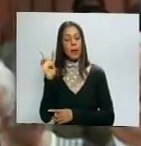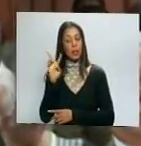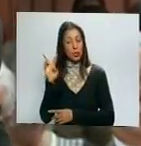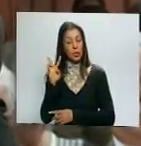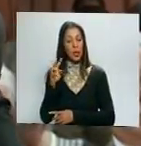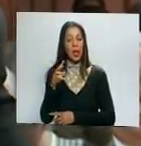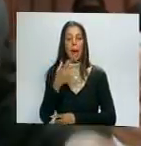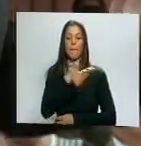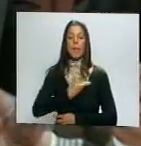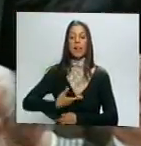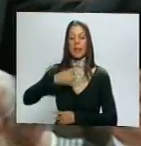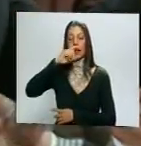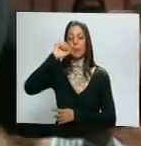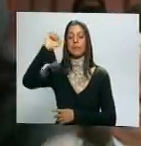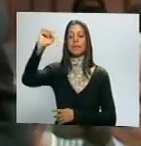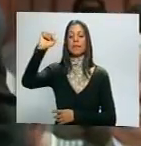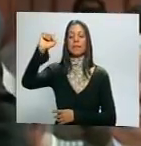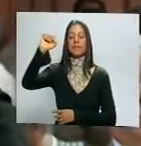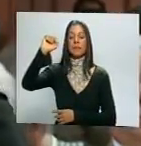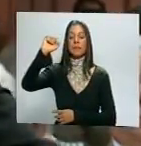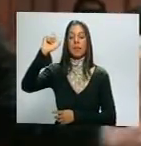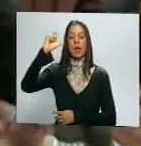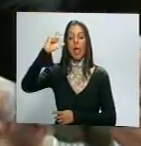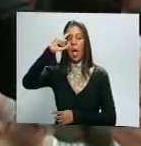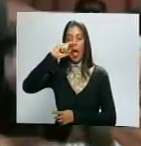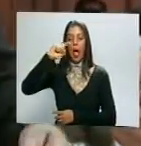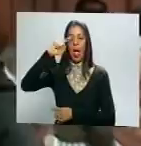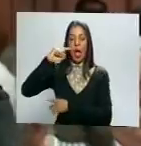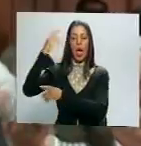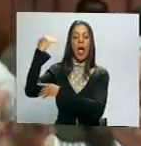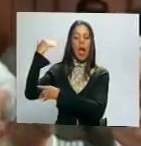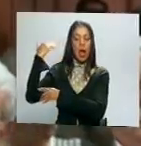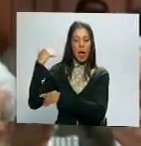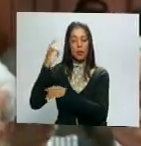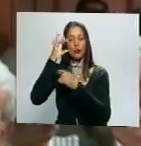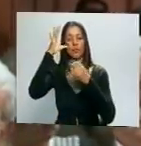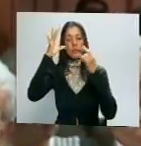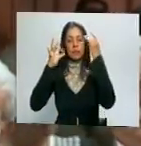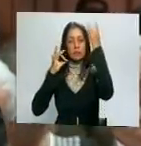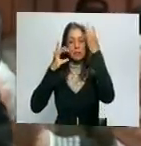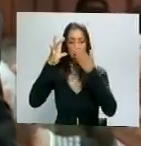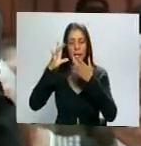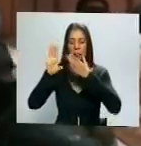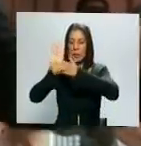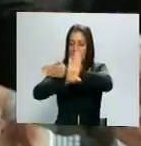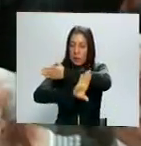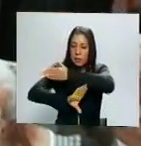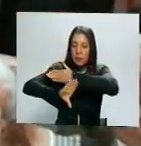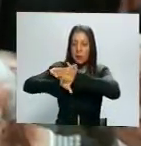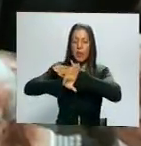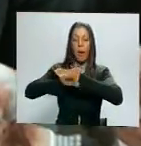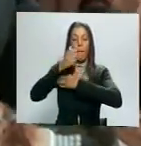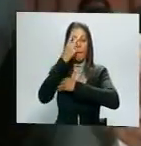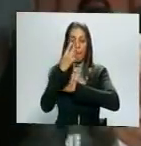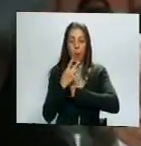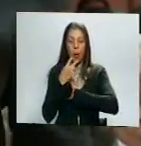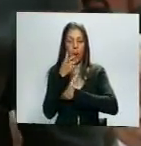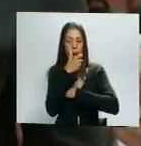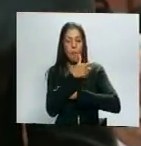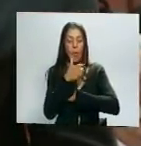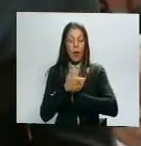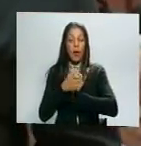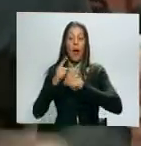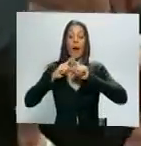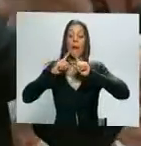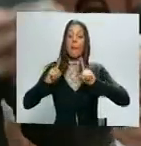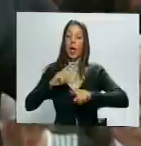presidente de la República ha venido en los últimos años protegiendo a la familia, y esa derecha fascista,